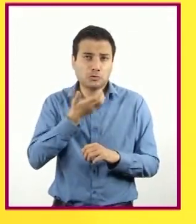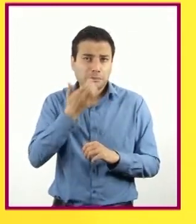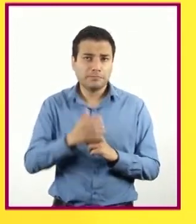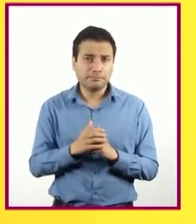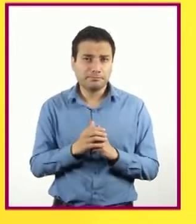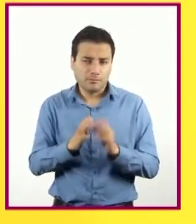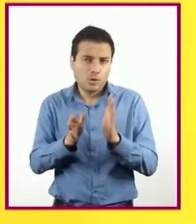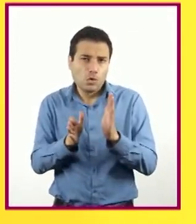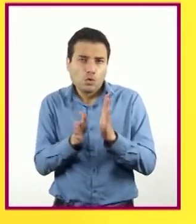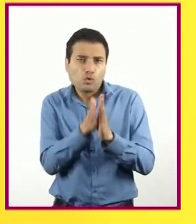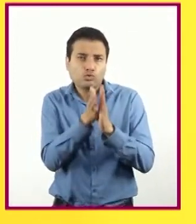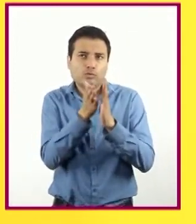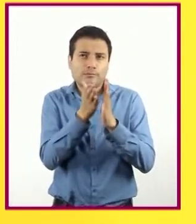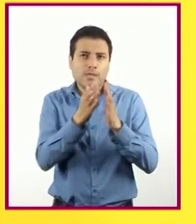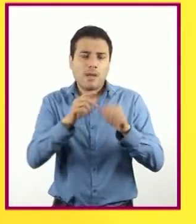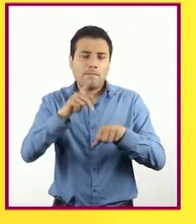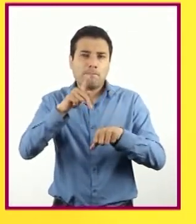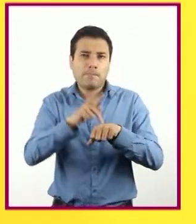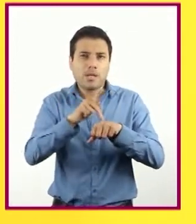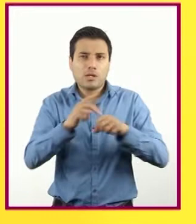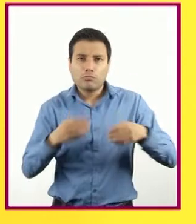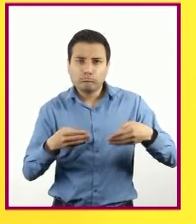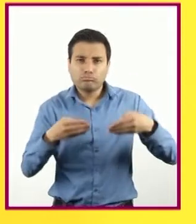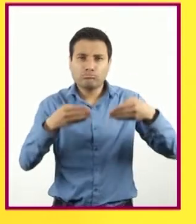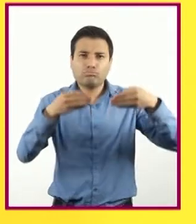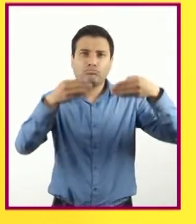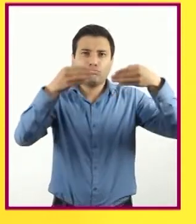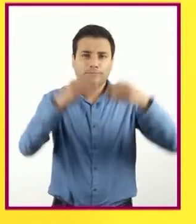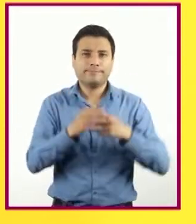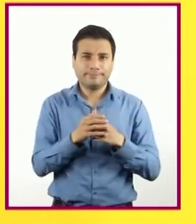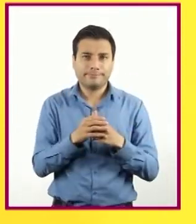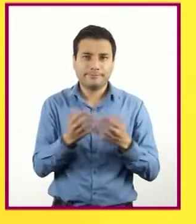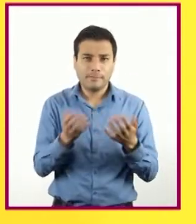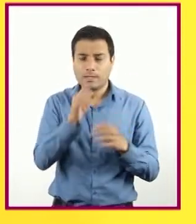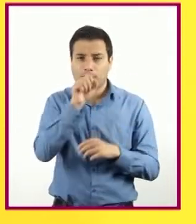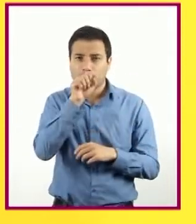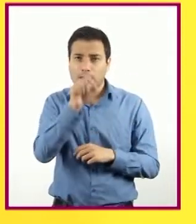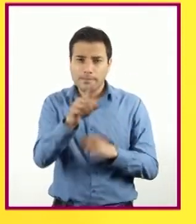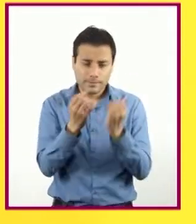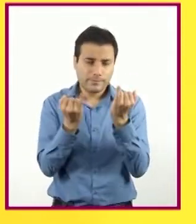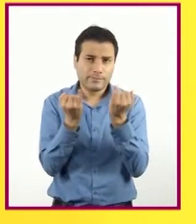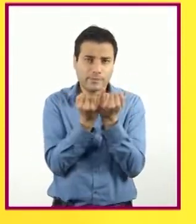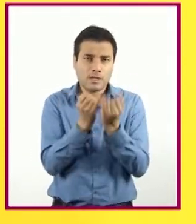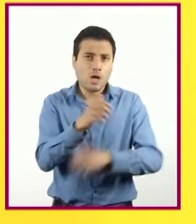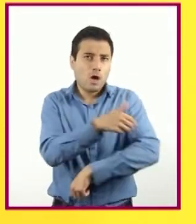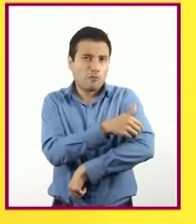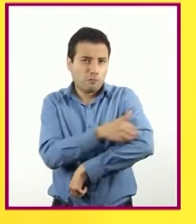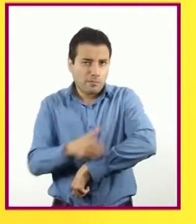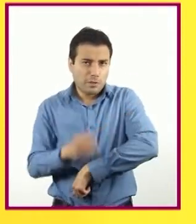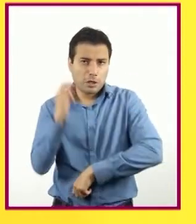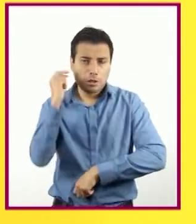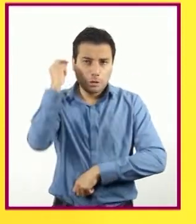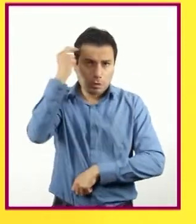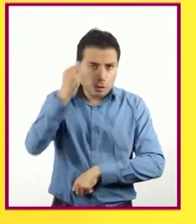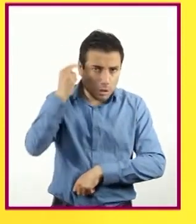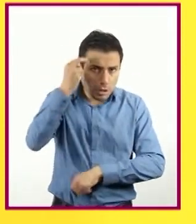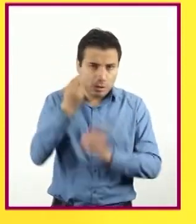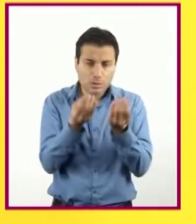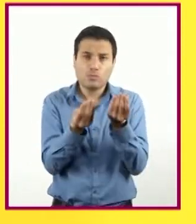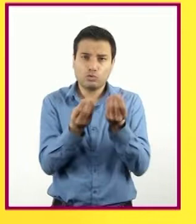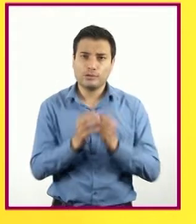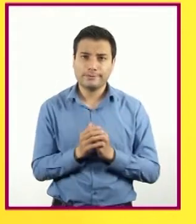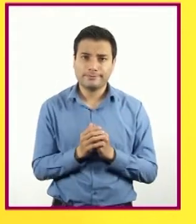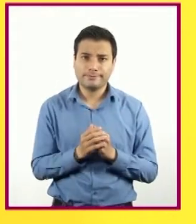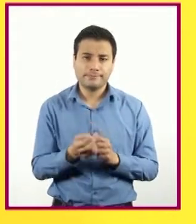de importantes estelas, así como la multiplicación de dinastías hereditarias, signo